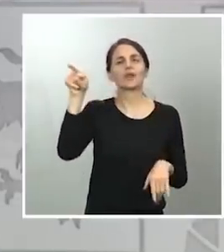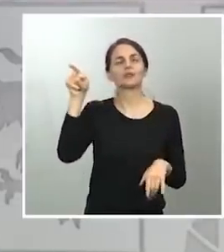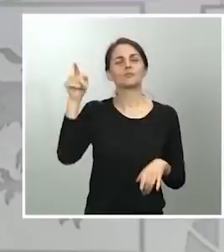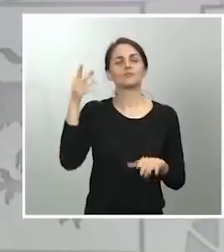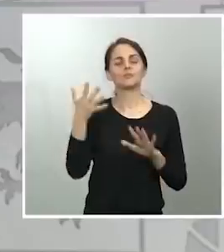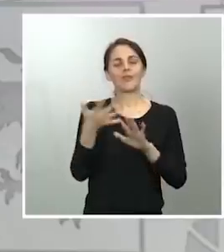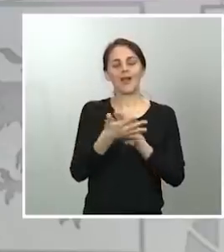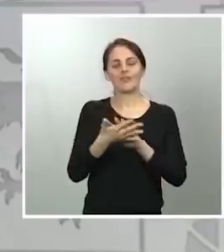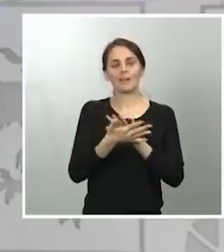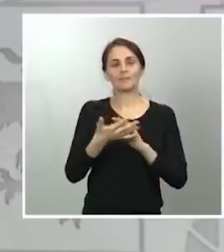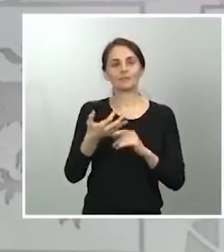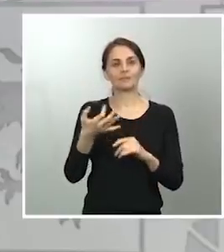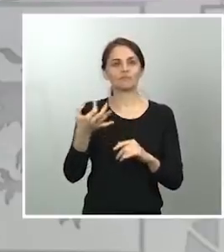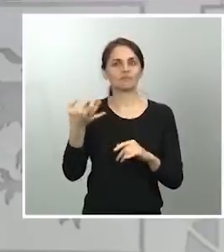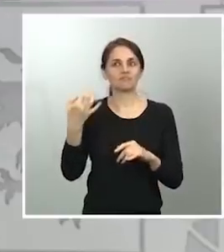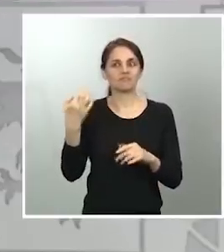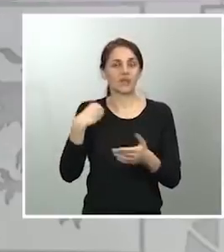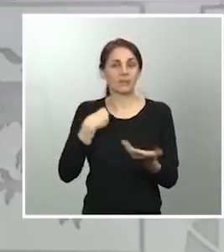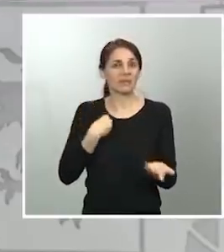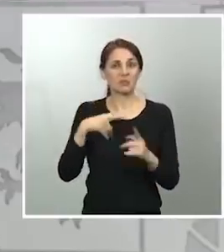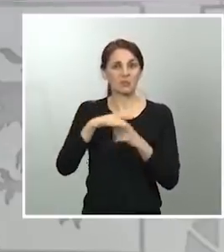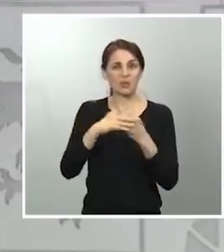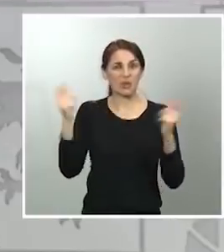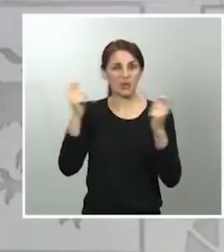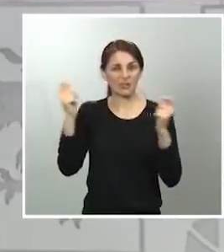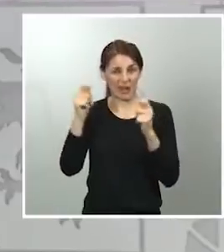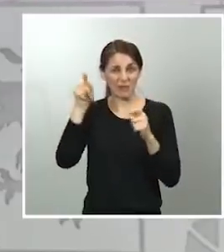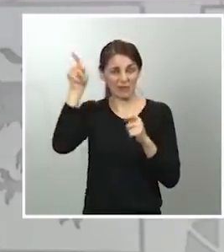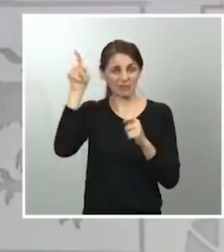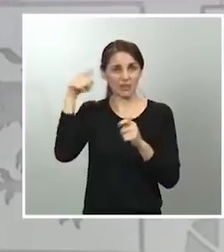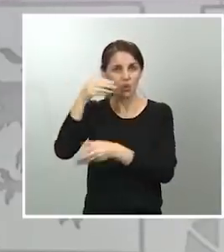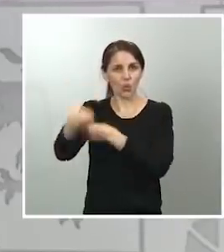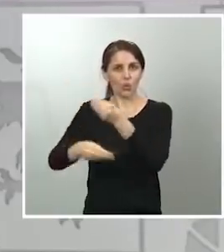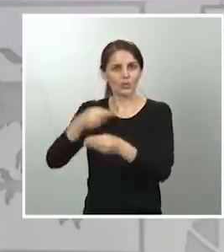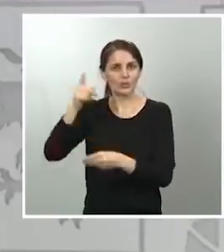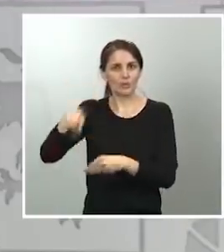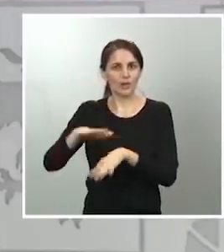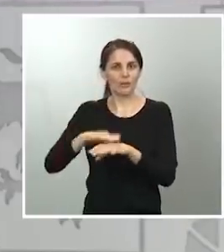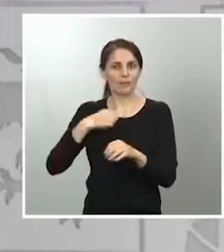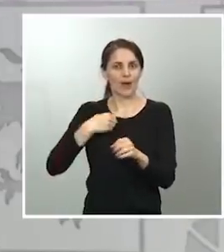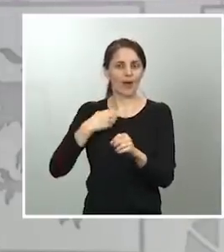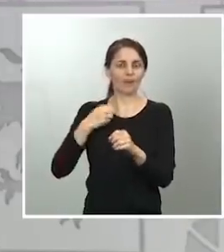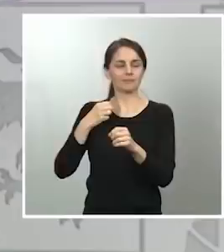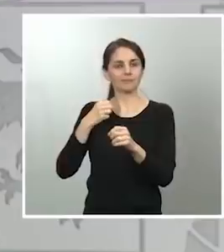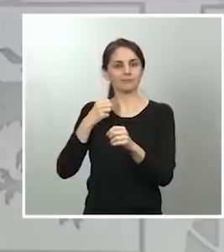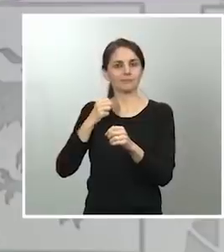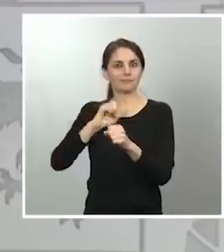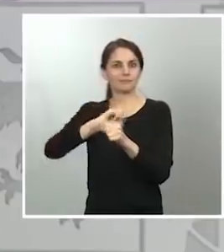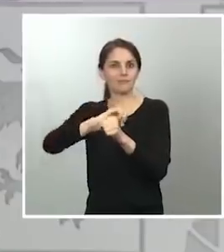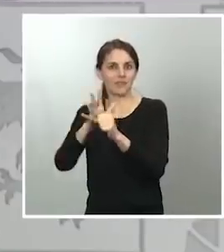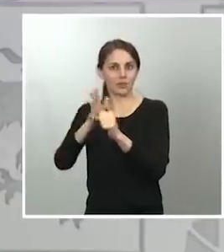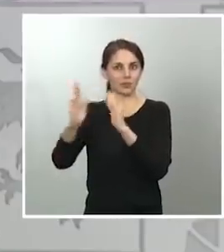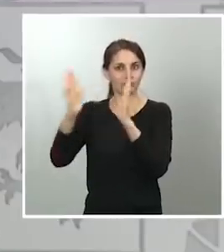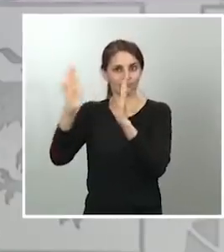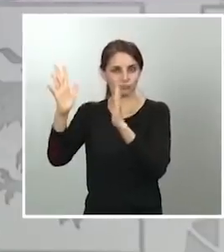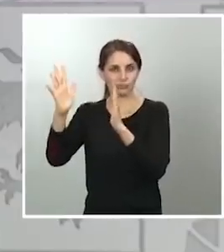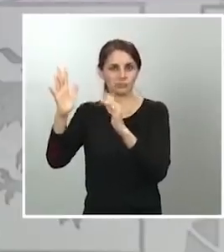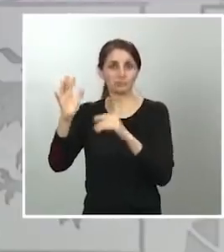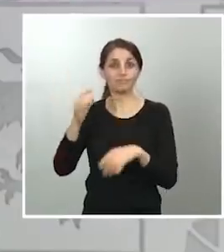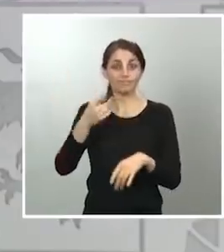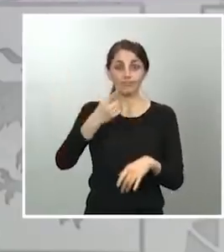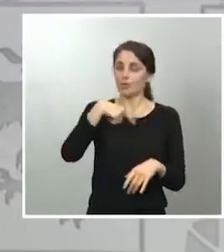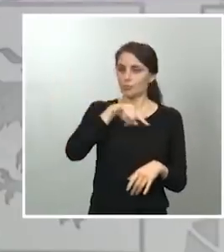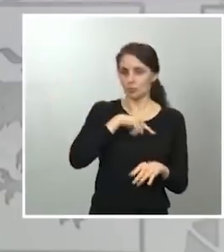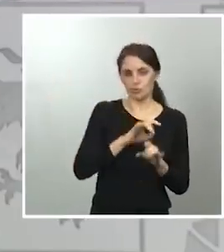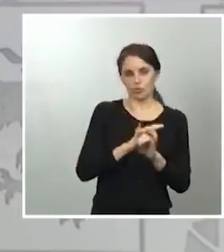el mundo. ¿Pero qué pasó? Que había un tipo raro que bebía mucho whisky, pero que era genial y estaba al frente, se puso